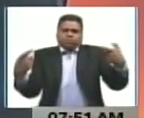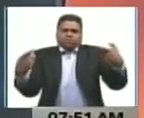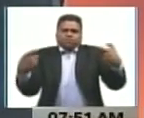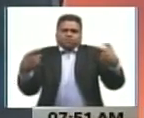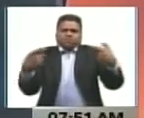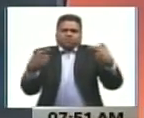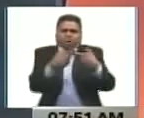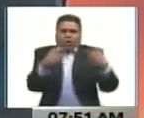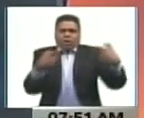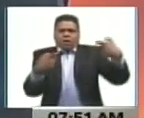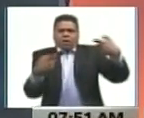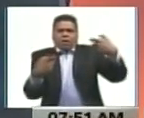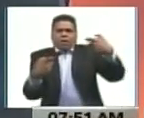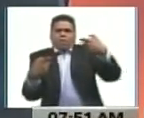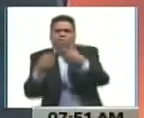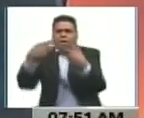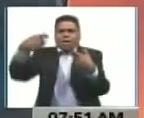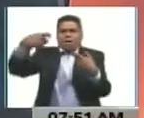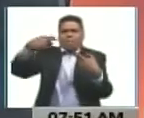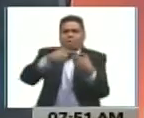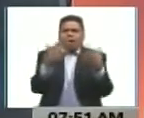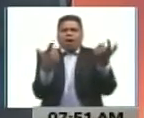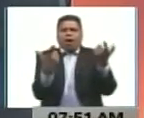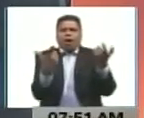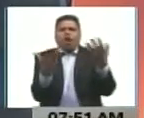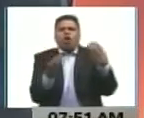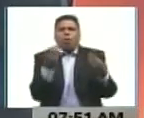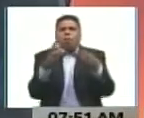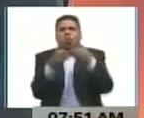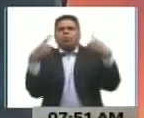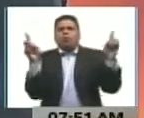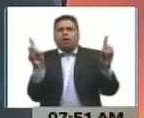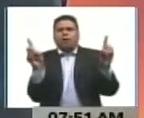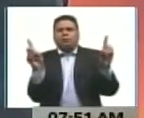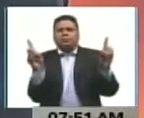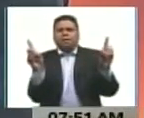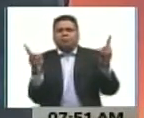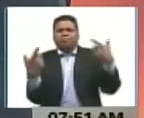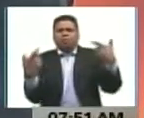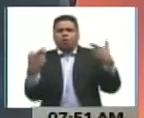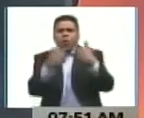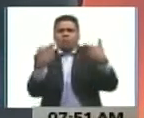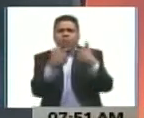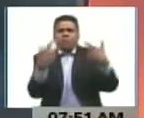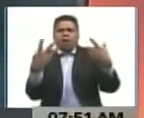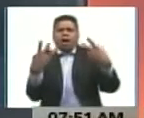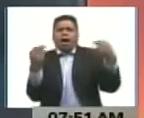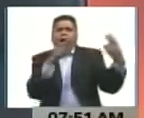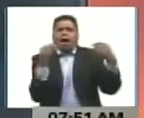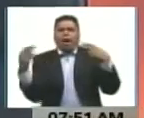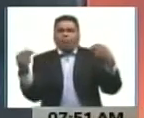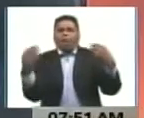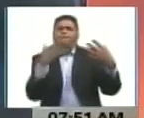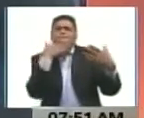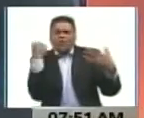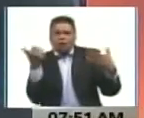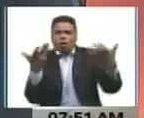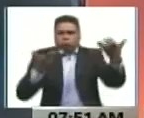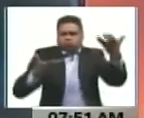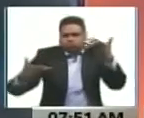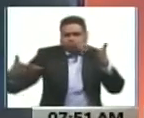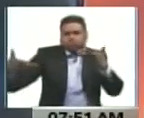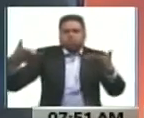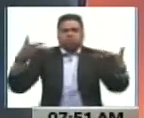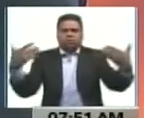democracia verdadera. No hay democracia verdadera si no hay, de alguna manera, la divergencia, la disidencia. Hoy que ellos han tenido que entrar por el hilo